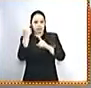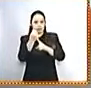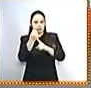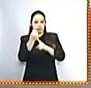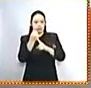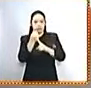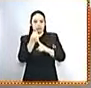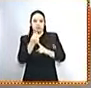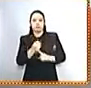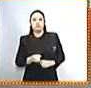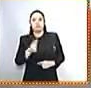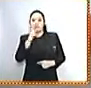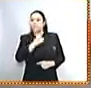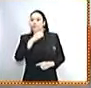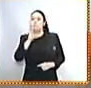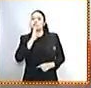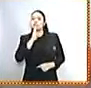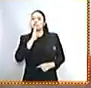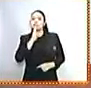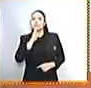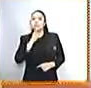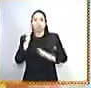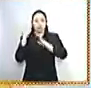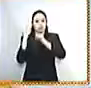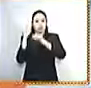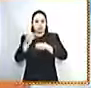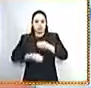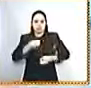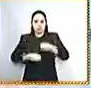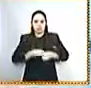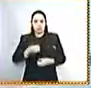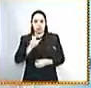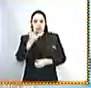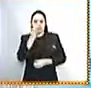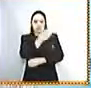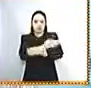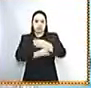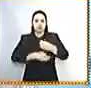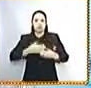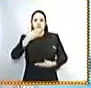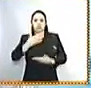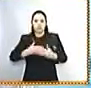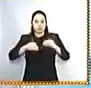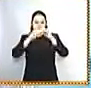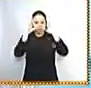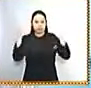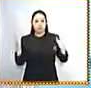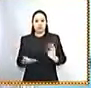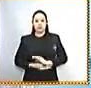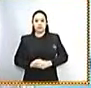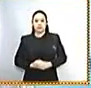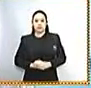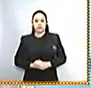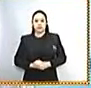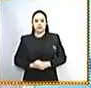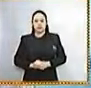sociales. Nos encuentran como Loto Honduras. Los esperamos en nuestro sorteo de las 3 de la tarde. Muy buenos días.